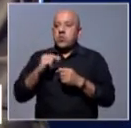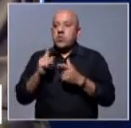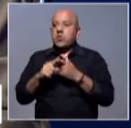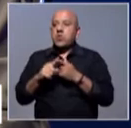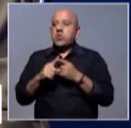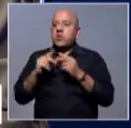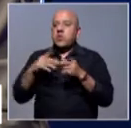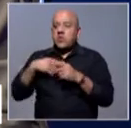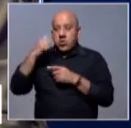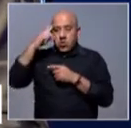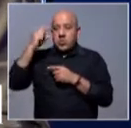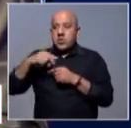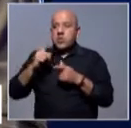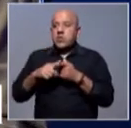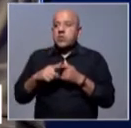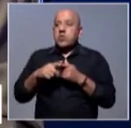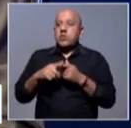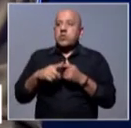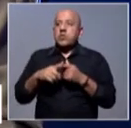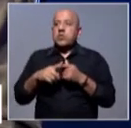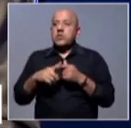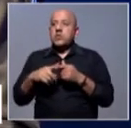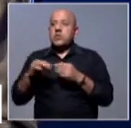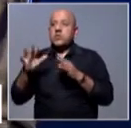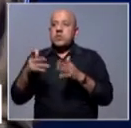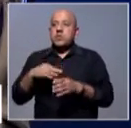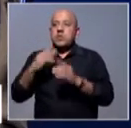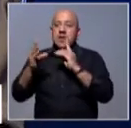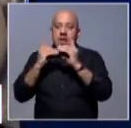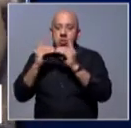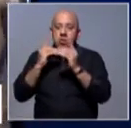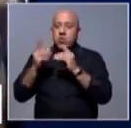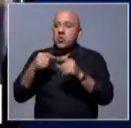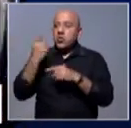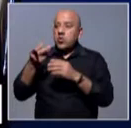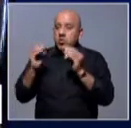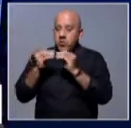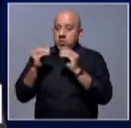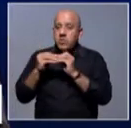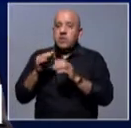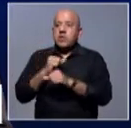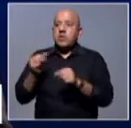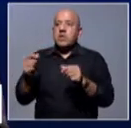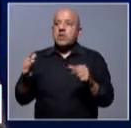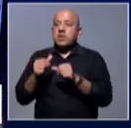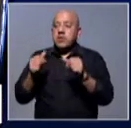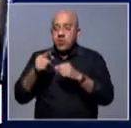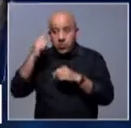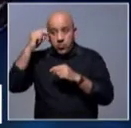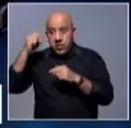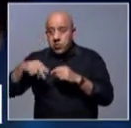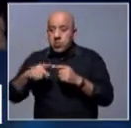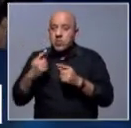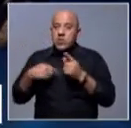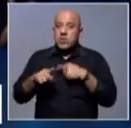formación de opinión de todos los días el diálogo con otros compañeros es clave para tratar de formarse opinión pero